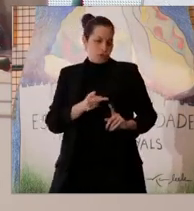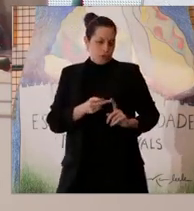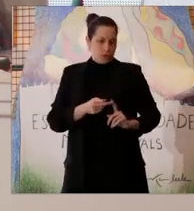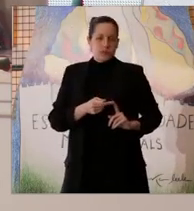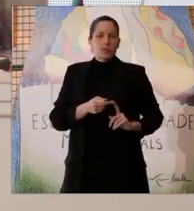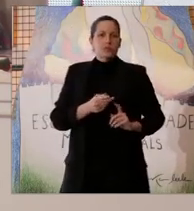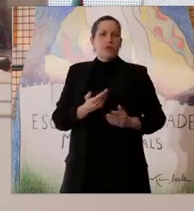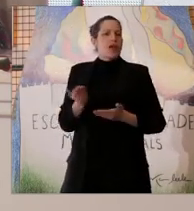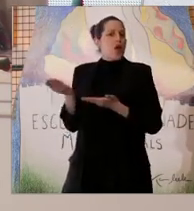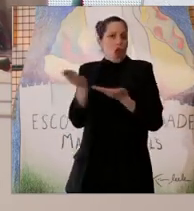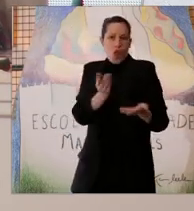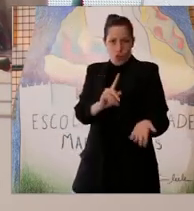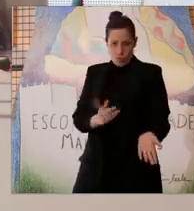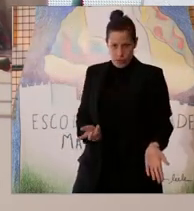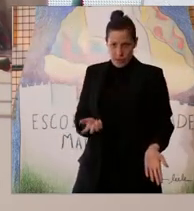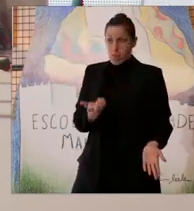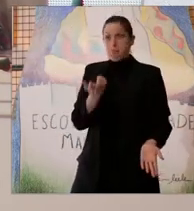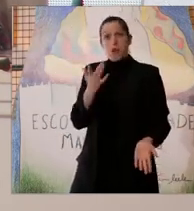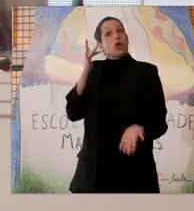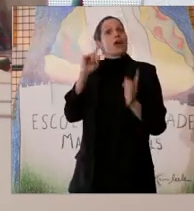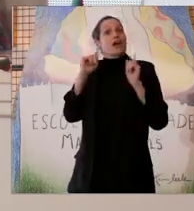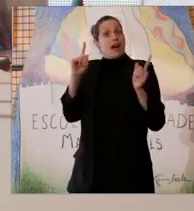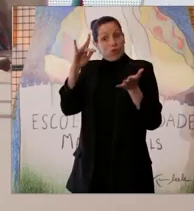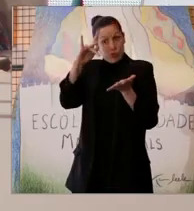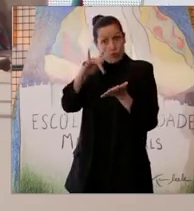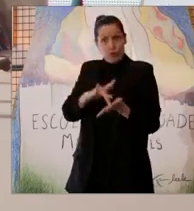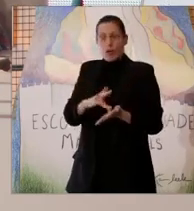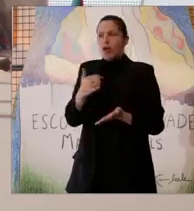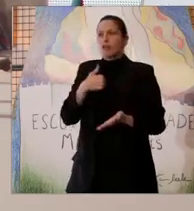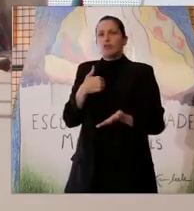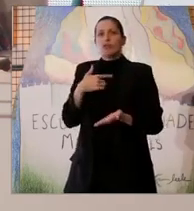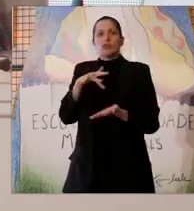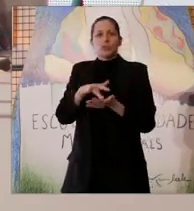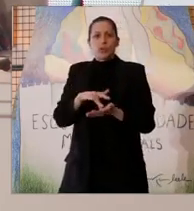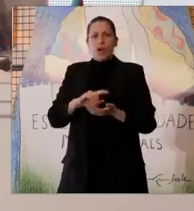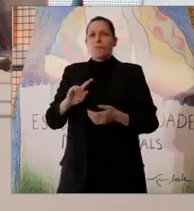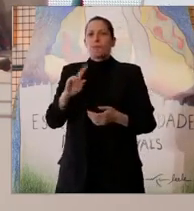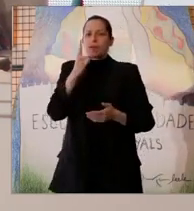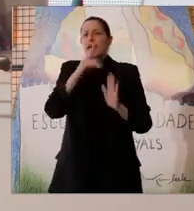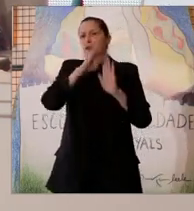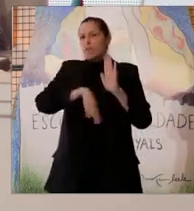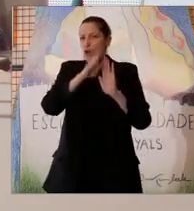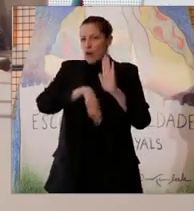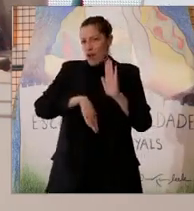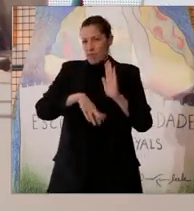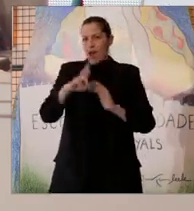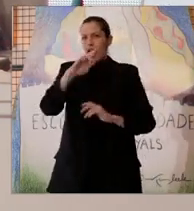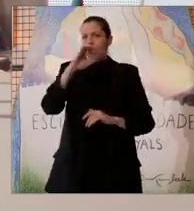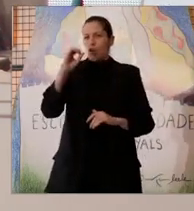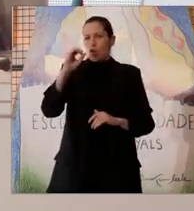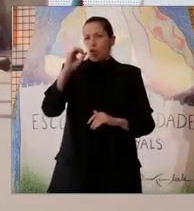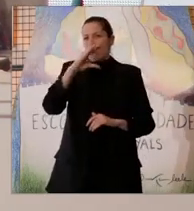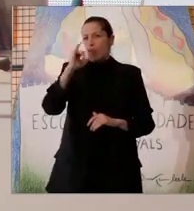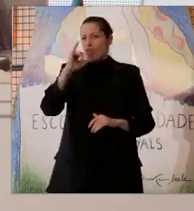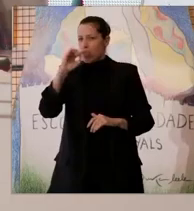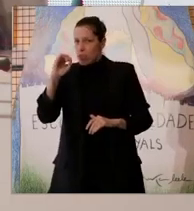si te invitan como me invitaron a mí al primer programa de Rocío Carrasco Por supuesto que voy Es verdad que